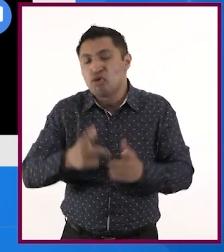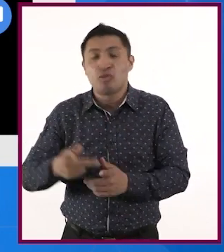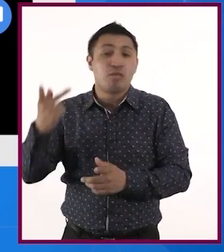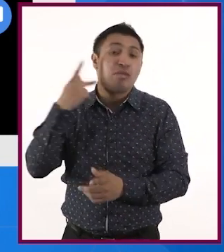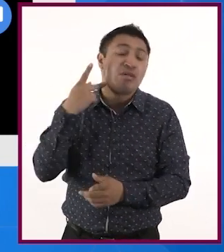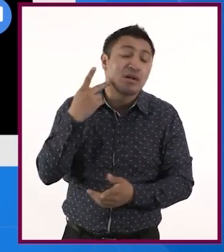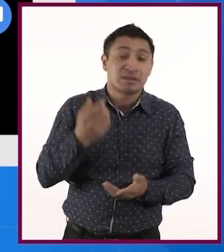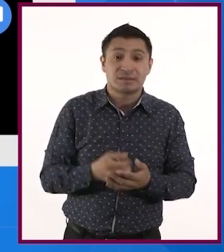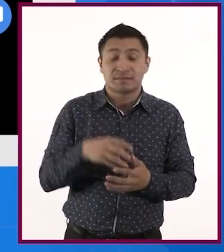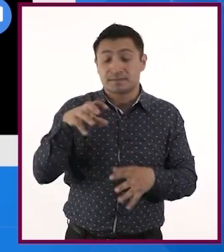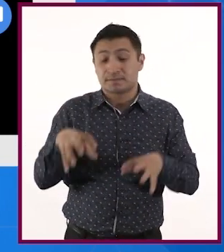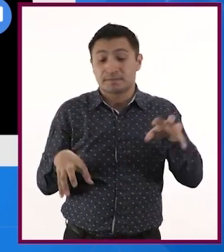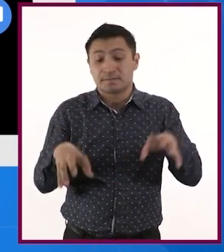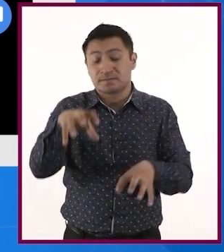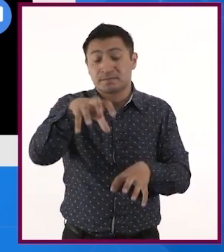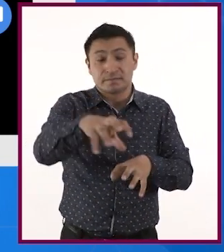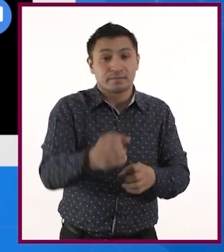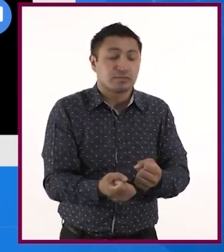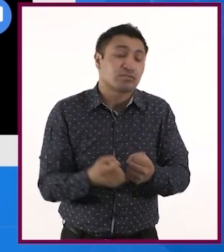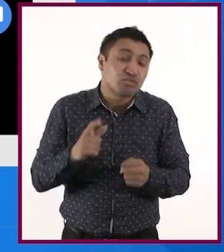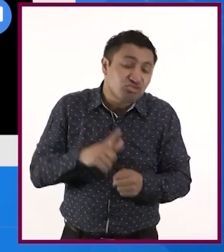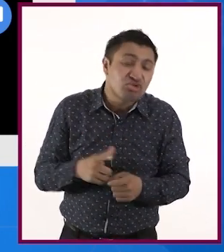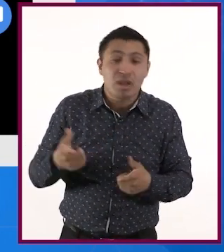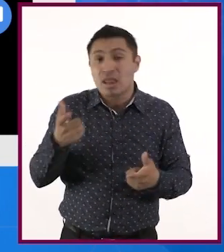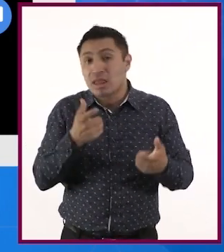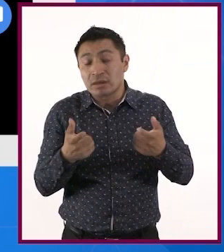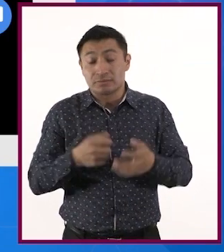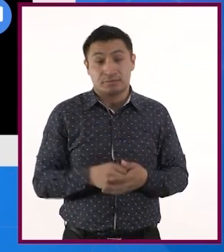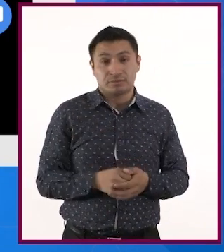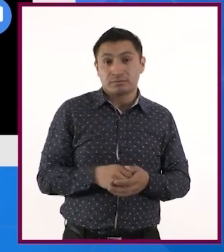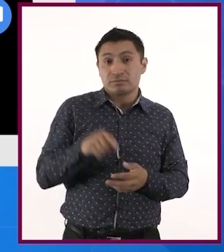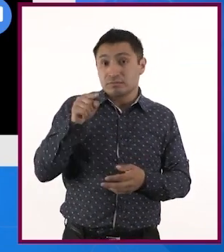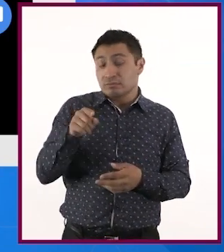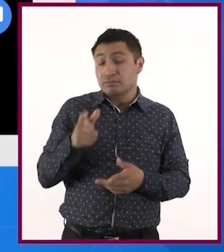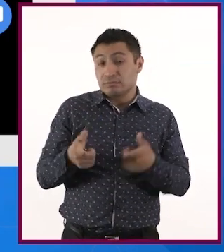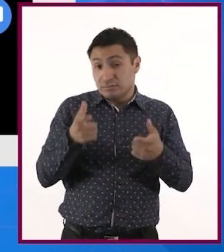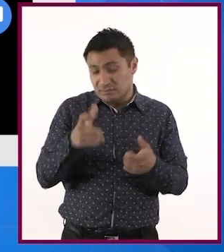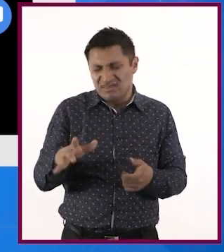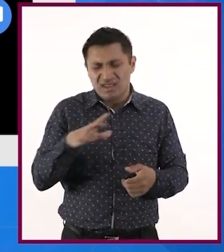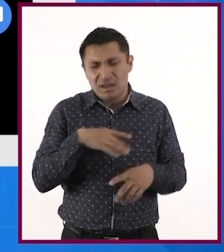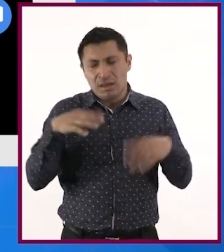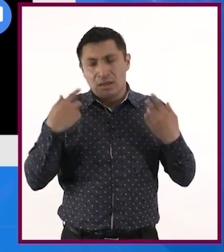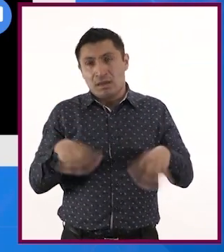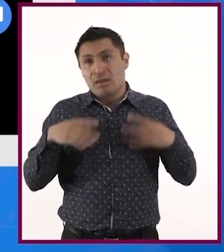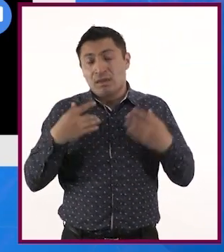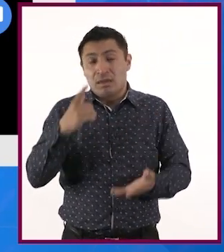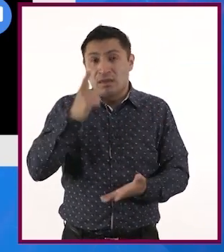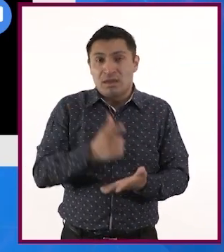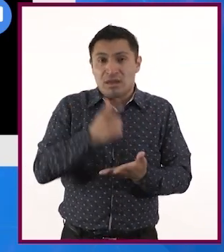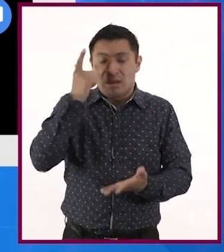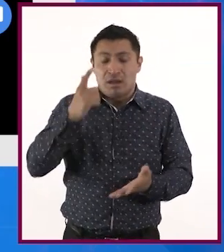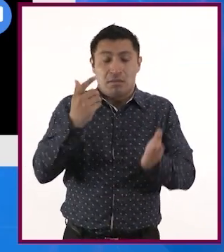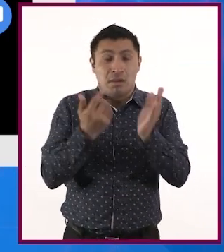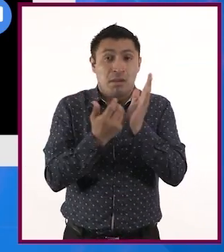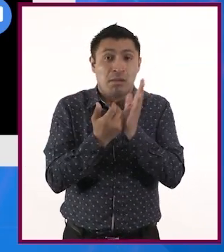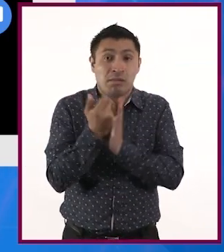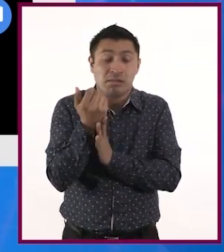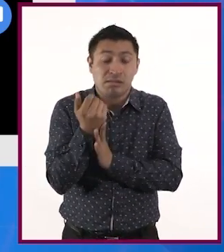nacional. A nivel económico, hay un impacto